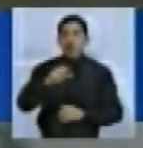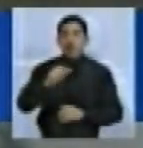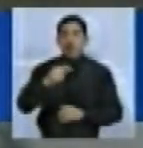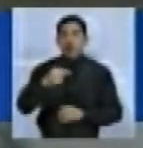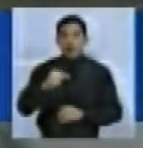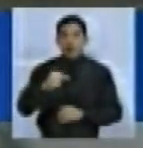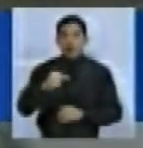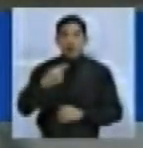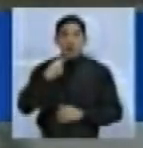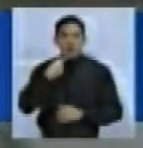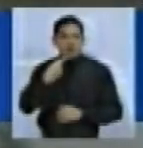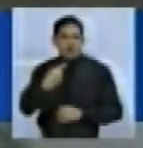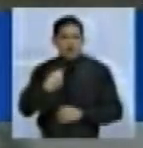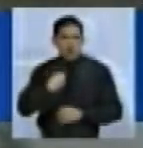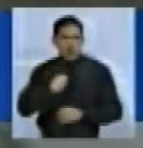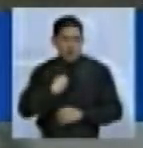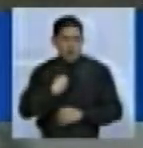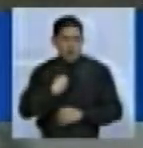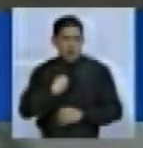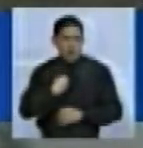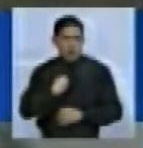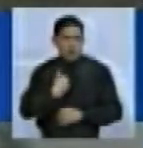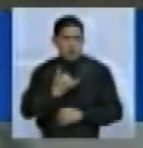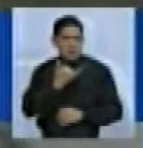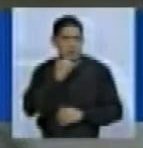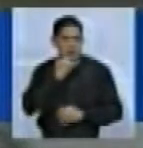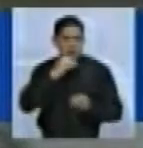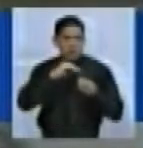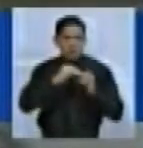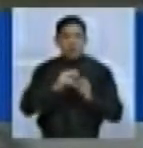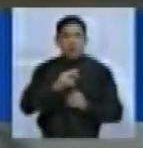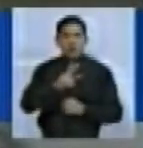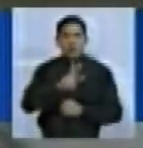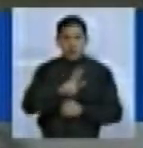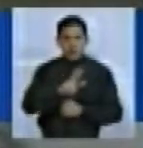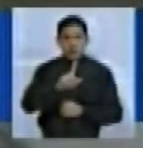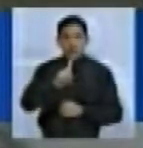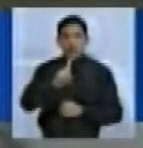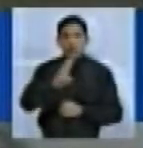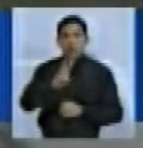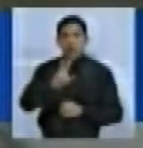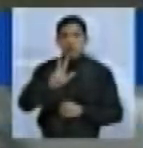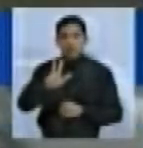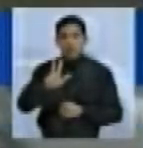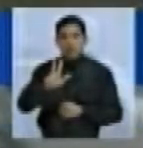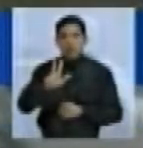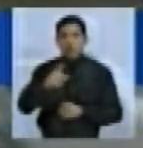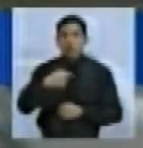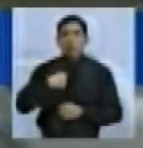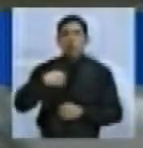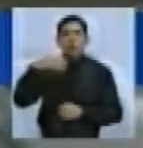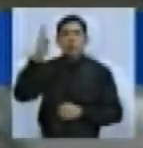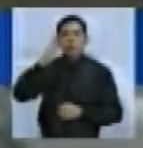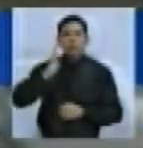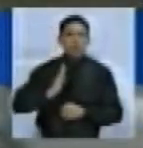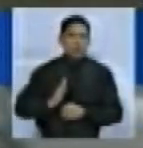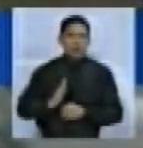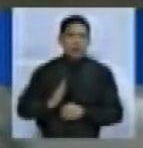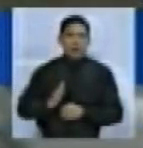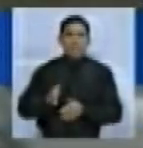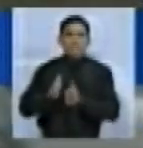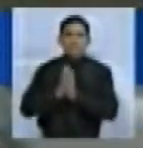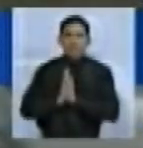en la que presuntamente yo habría incurrido en el numeral 3 del 163, yo jamás llamé o pedí